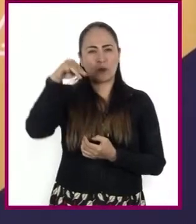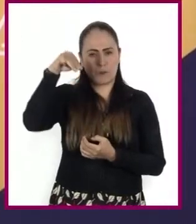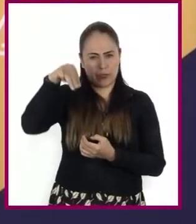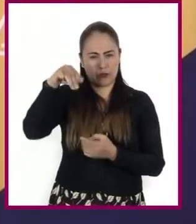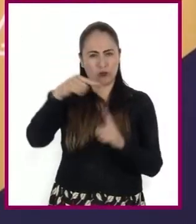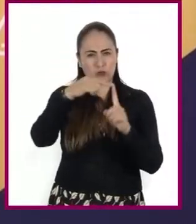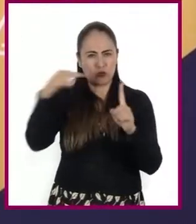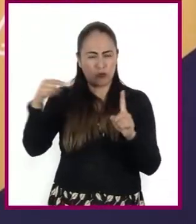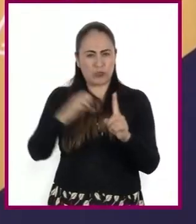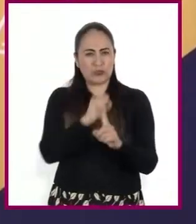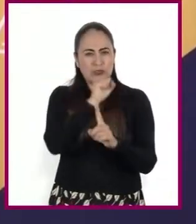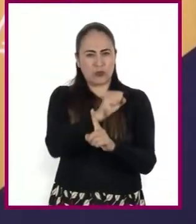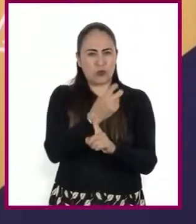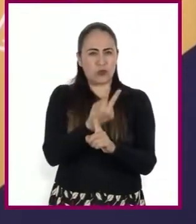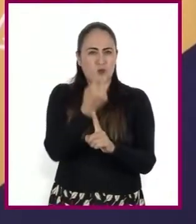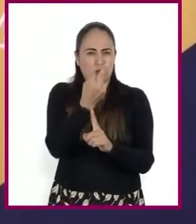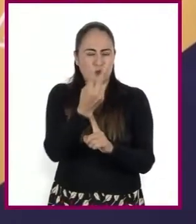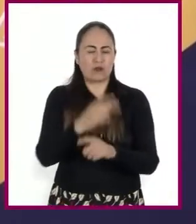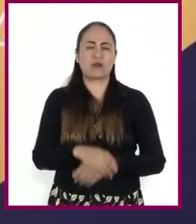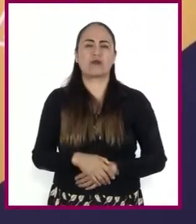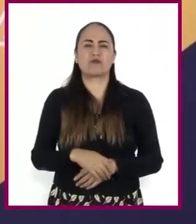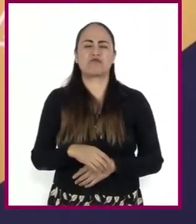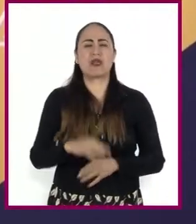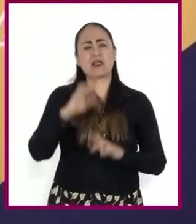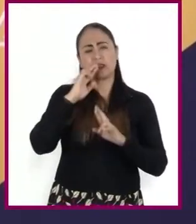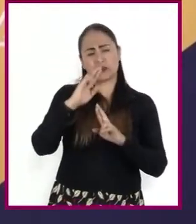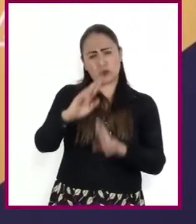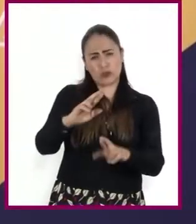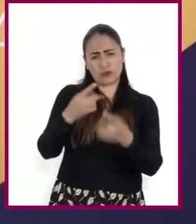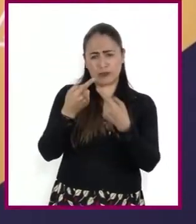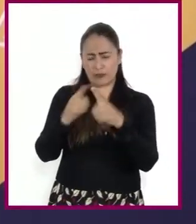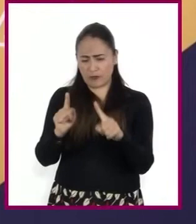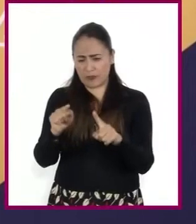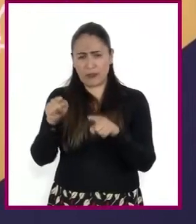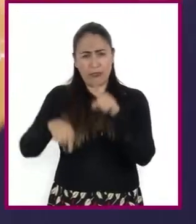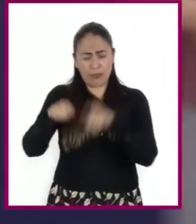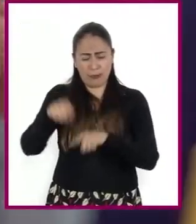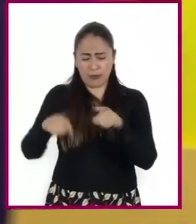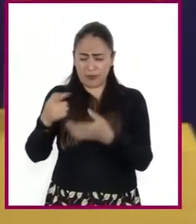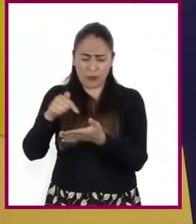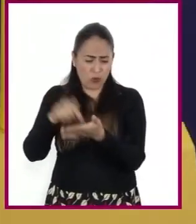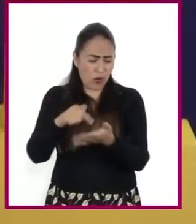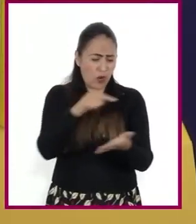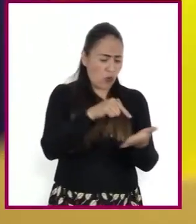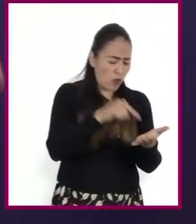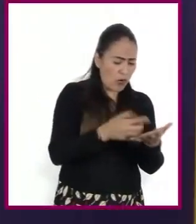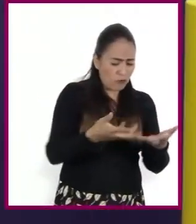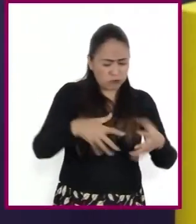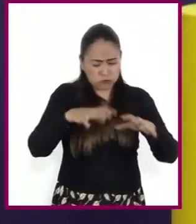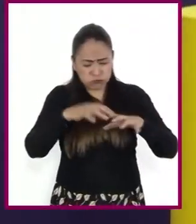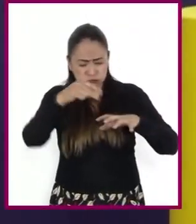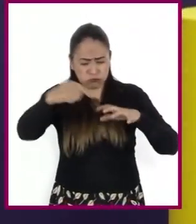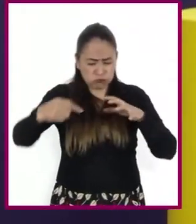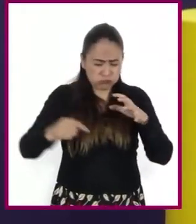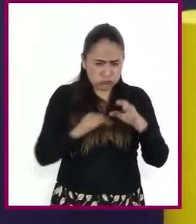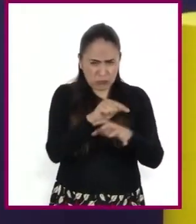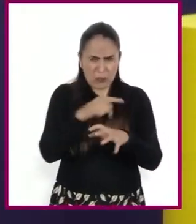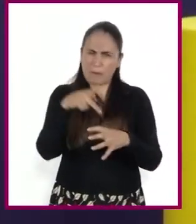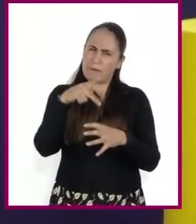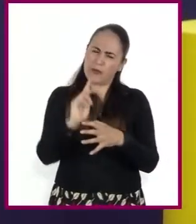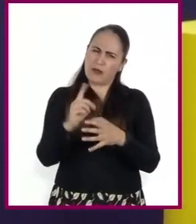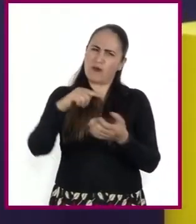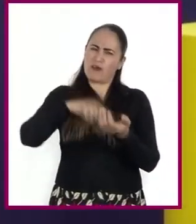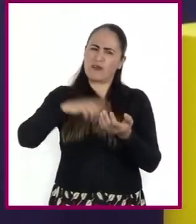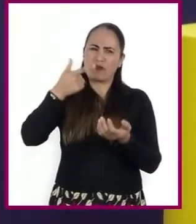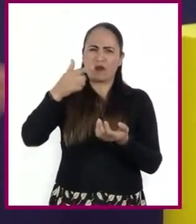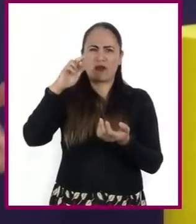cuadrado, aunque el resultado es diferente para cada sitio de la Tierra. Entonces, ¿la gravedad en la Tierra